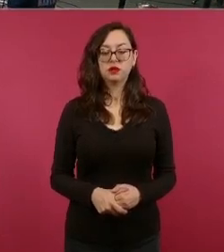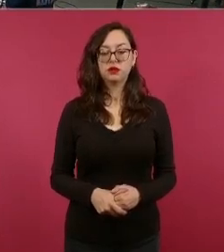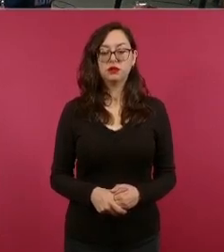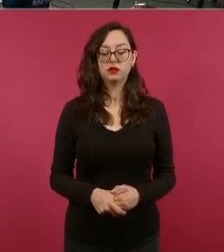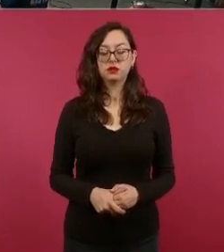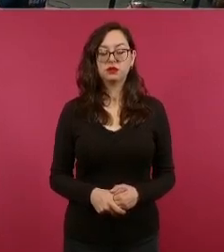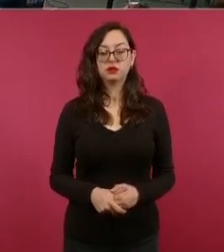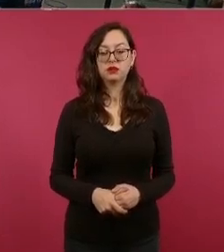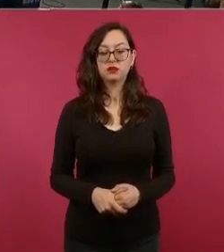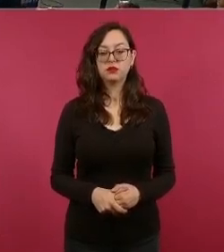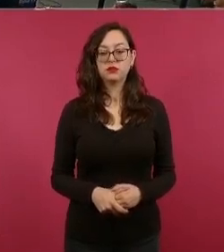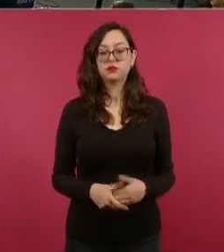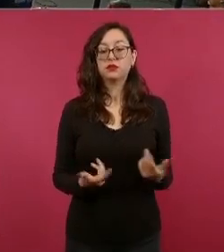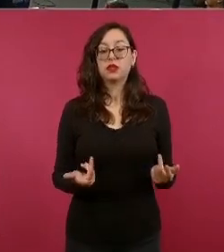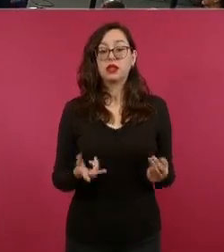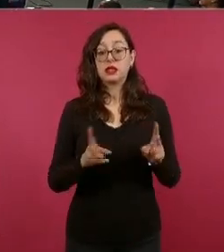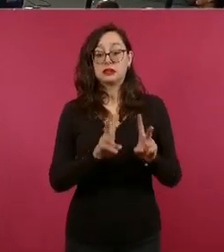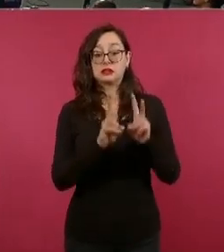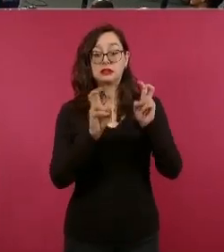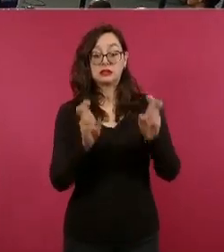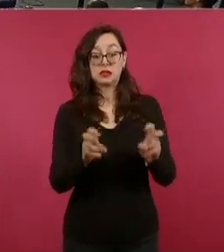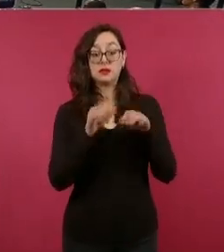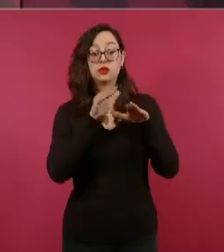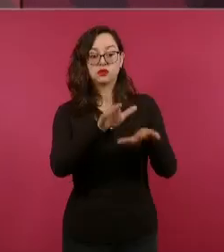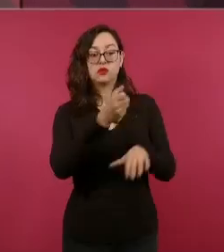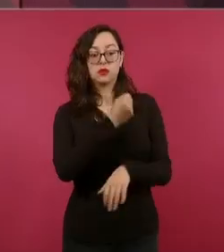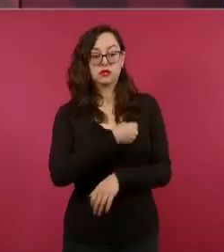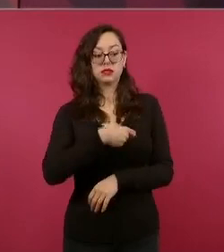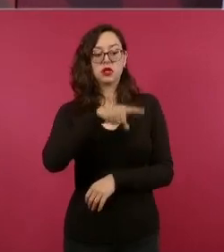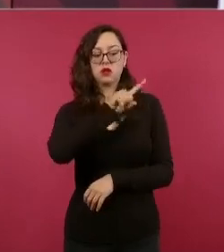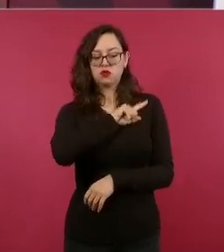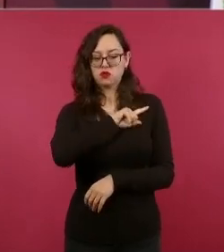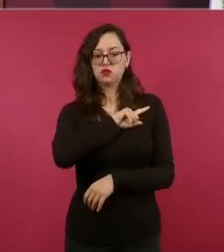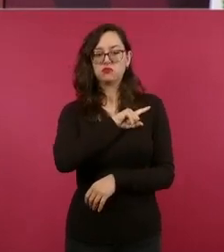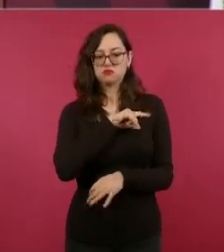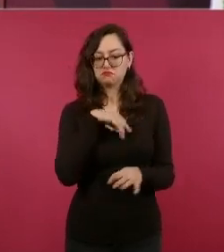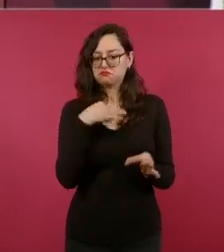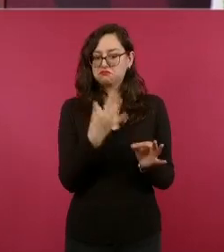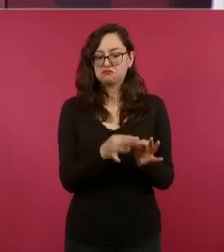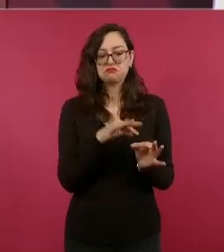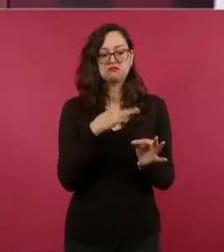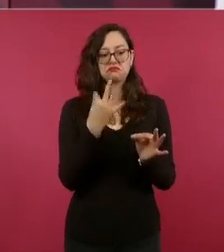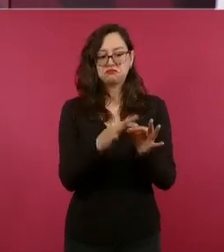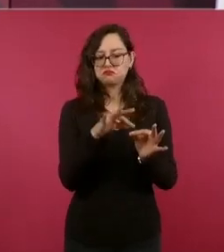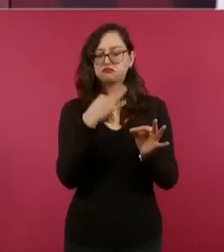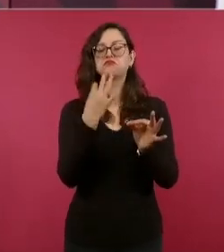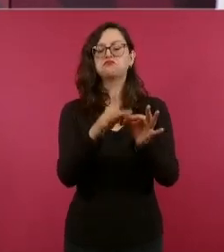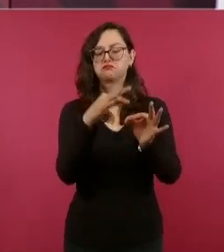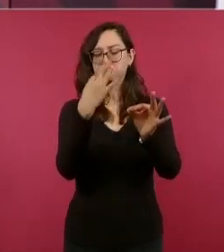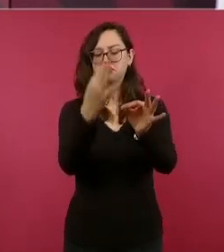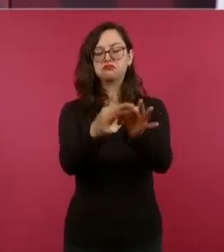a terminar lo de salud, pero ayer hablábamos de eso. Fíjense